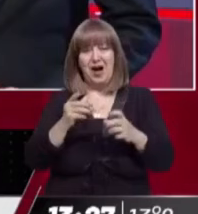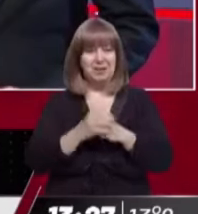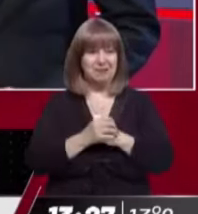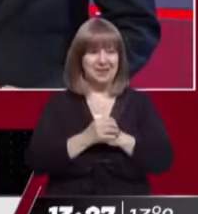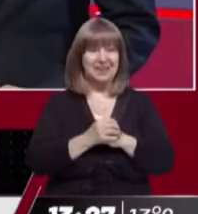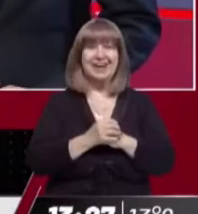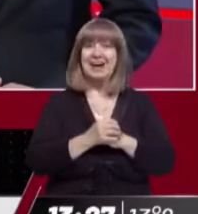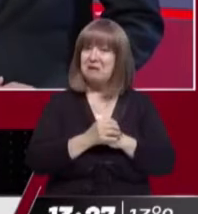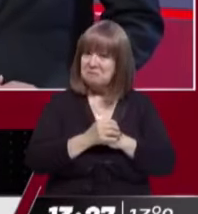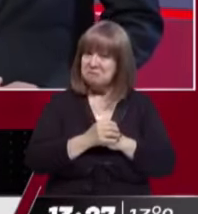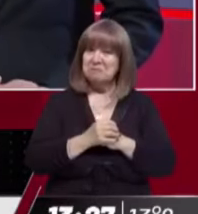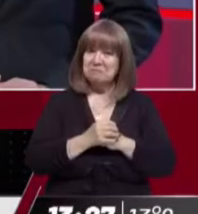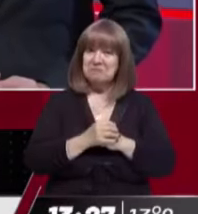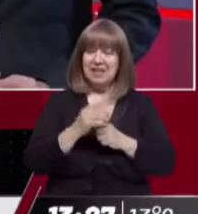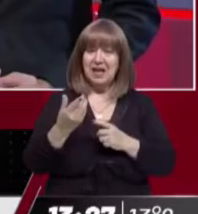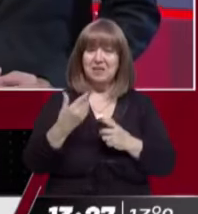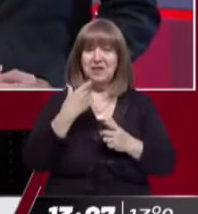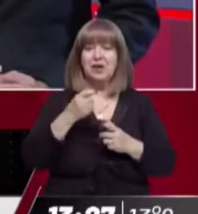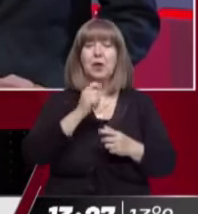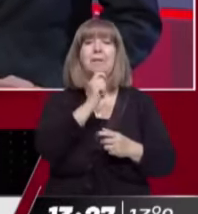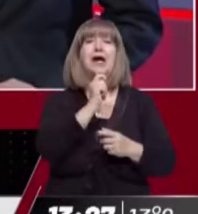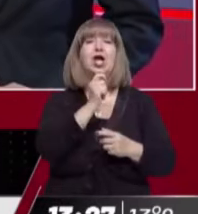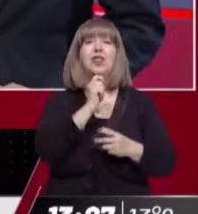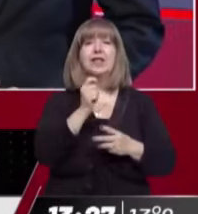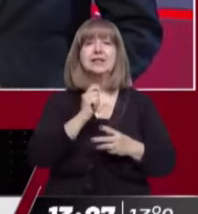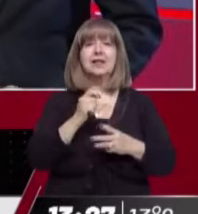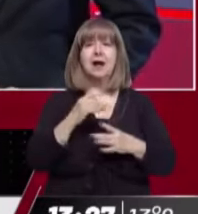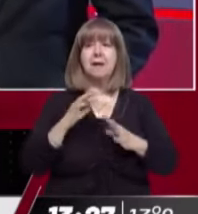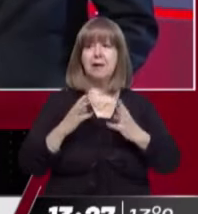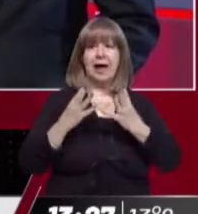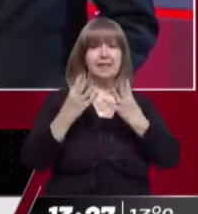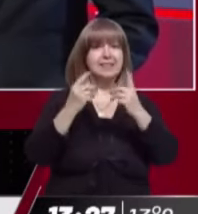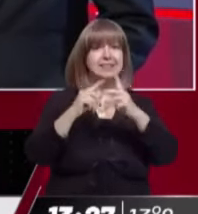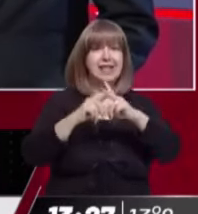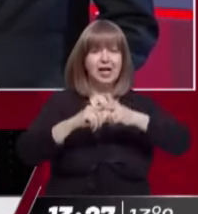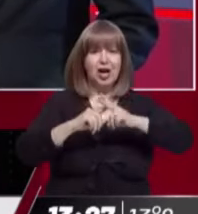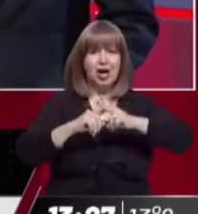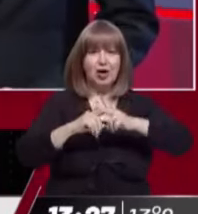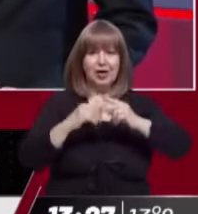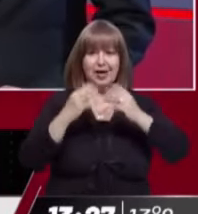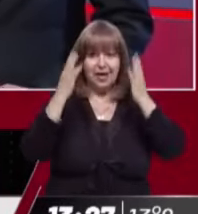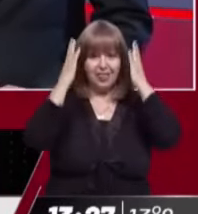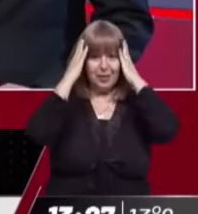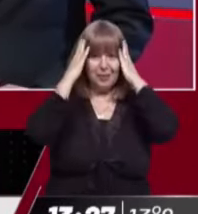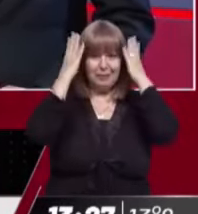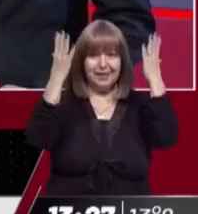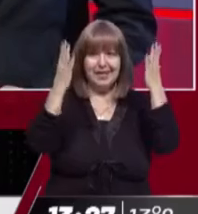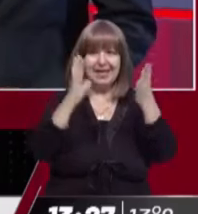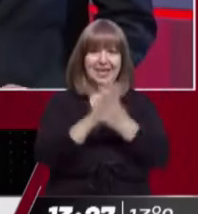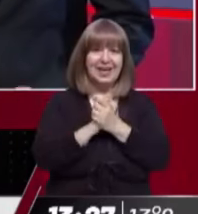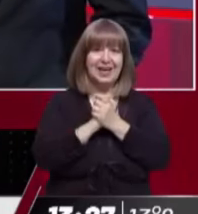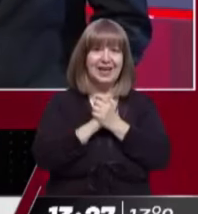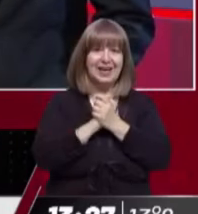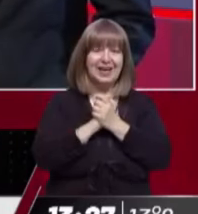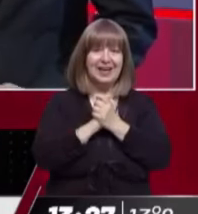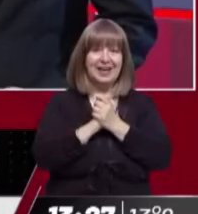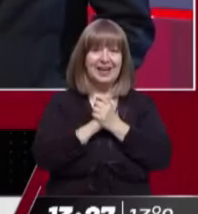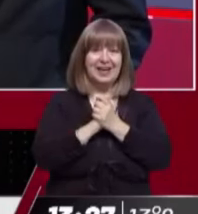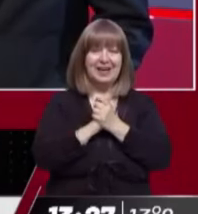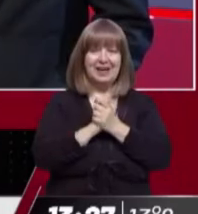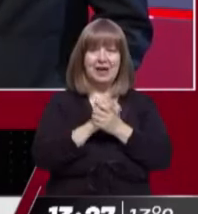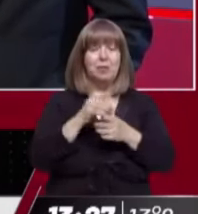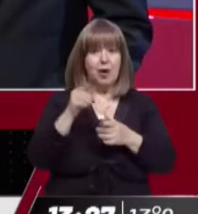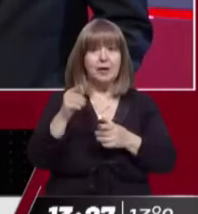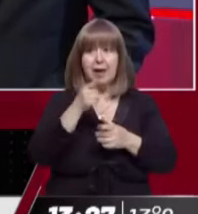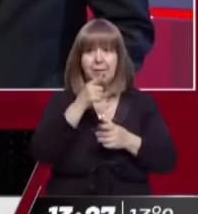escucharlo. Al chat GPT. Sorprendidos por la tecnología. ¿Hasta a dónde vamos a llegar con esto? ¿A dónde vamos a llegar? Chicos, la inteligencia artificial va a superar